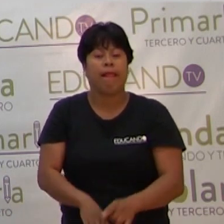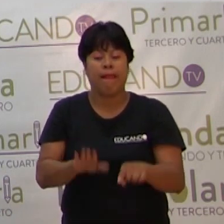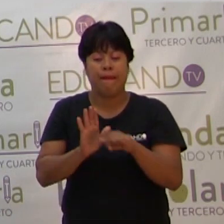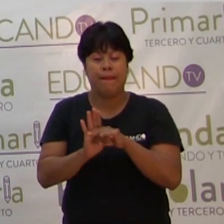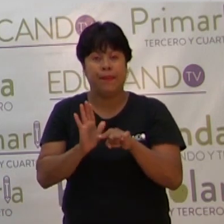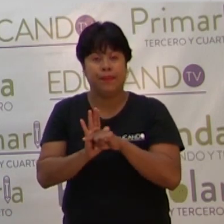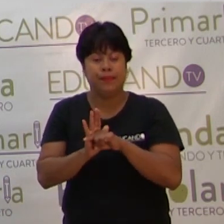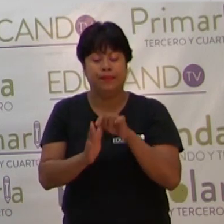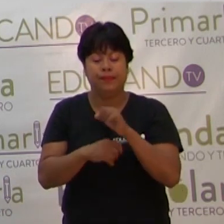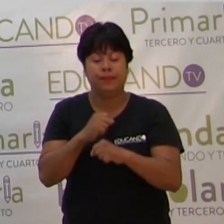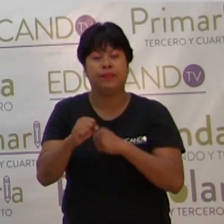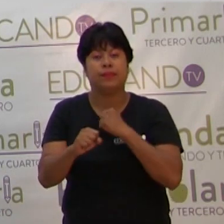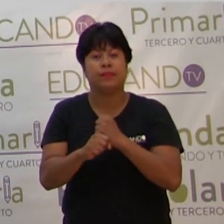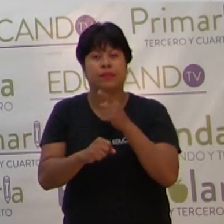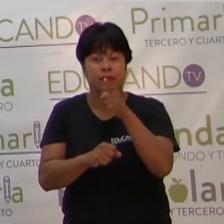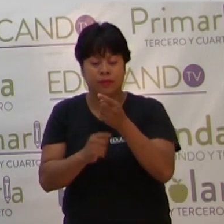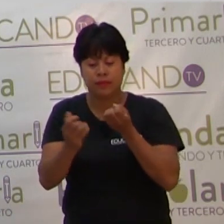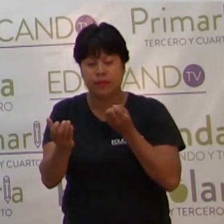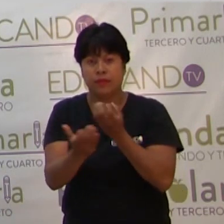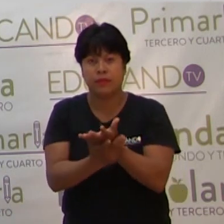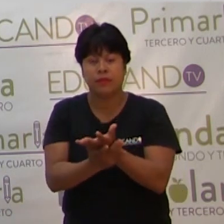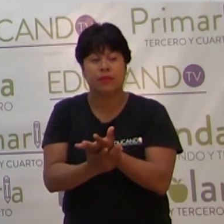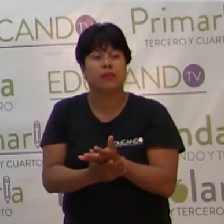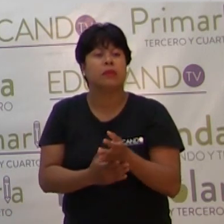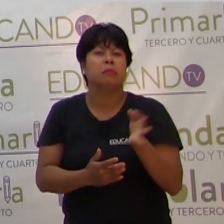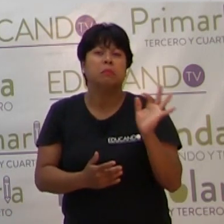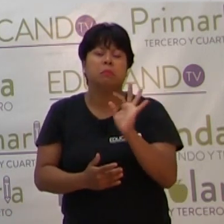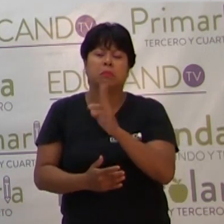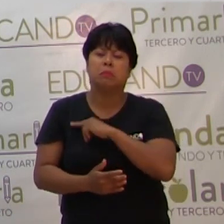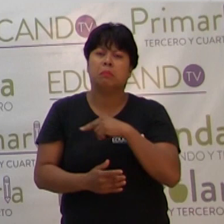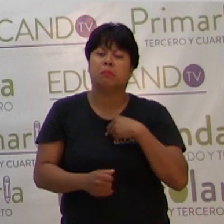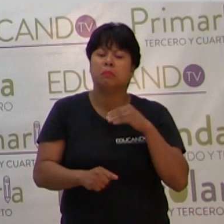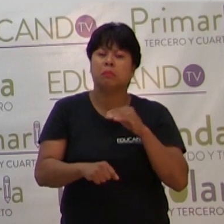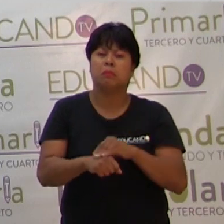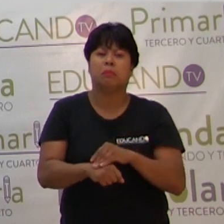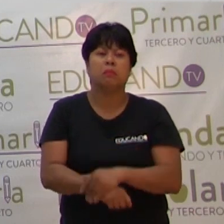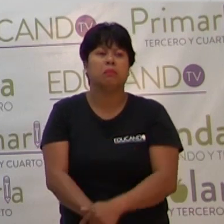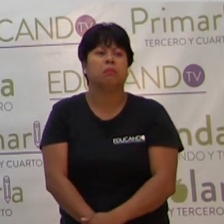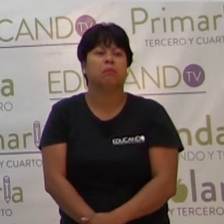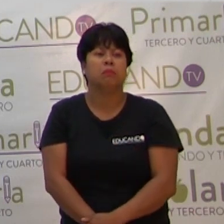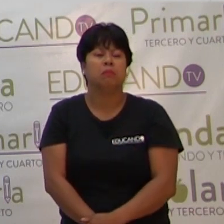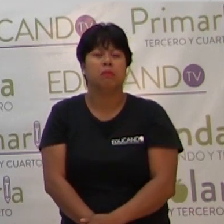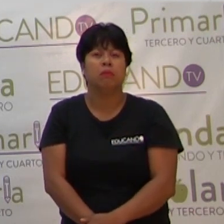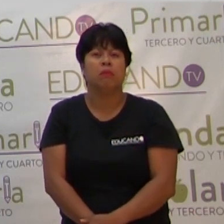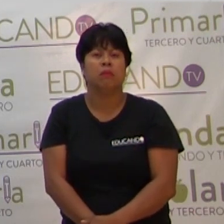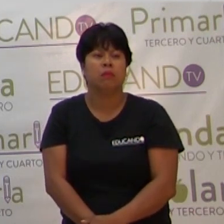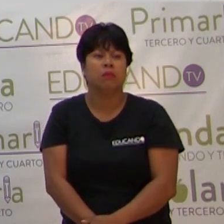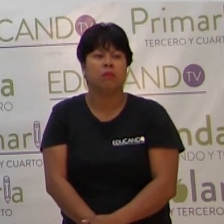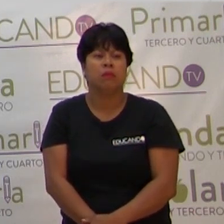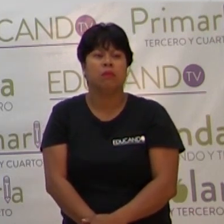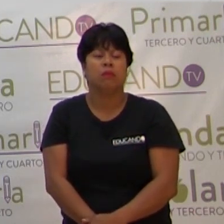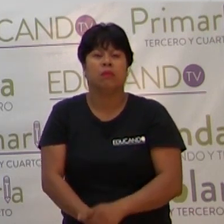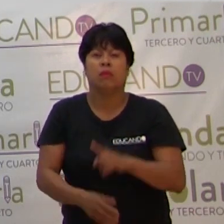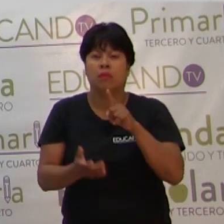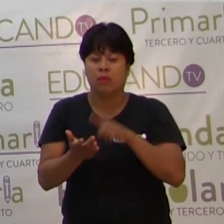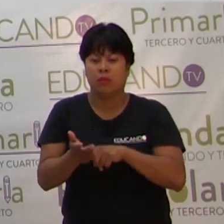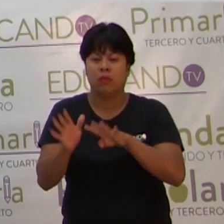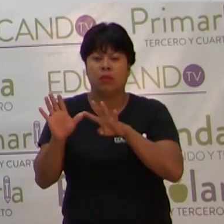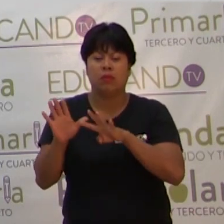Réstale el año en que naciste. Vamos a ponerle, bueno, van a saber ahora sí mi edad, niñas y niños.